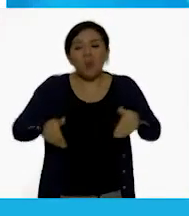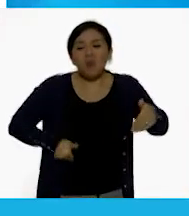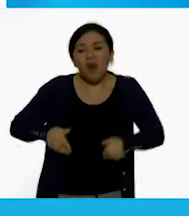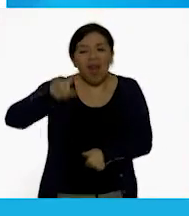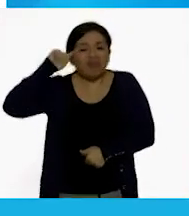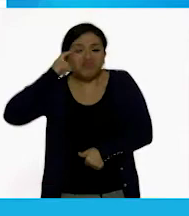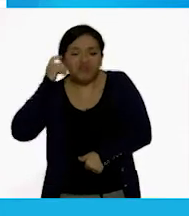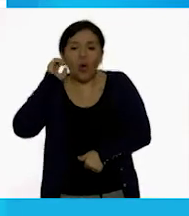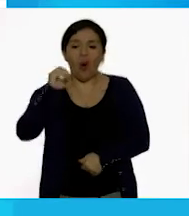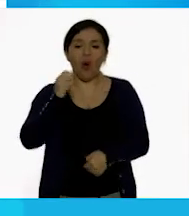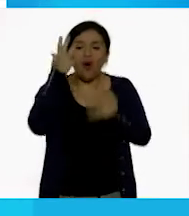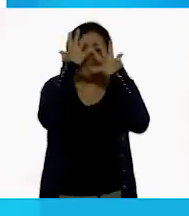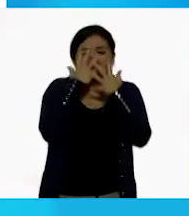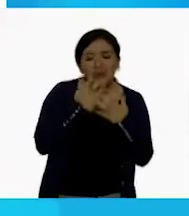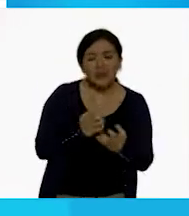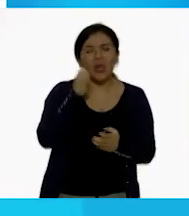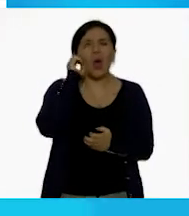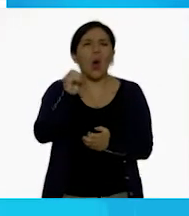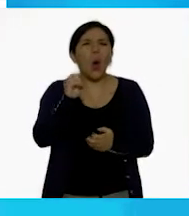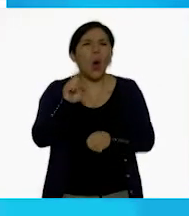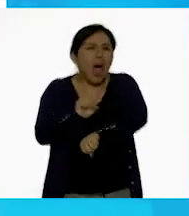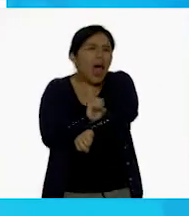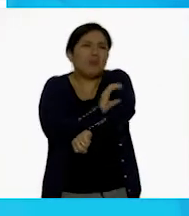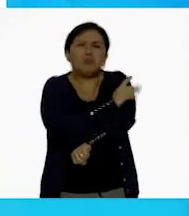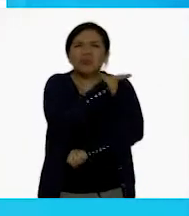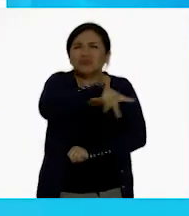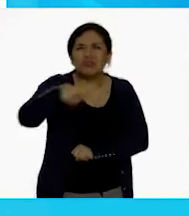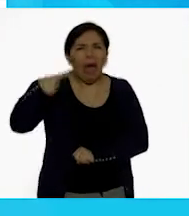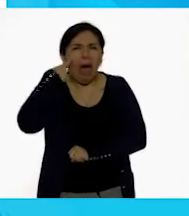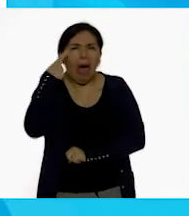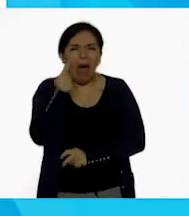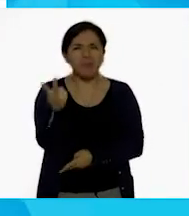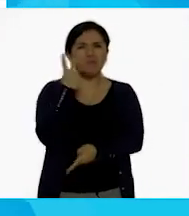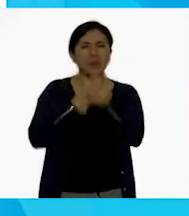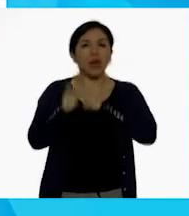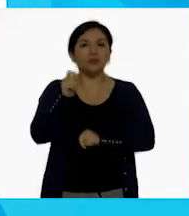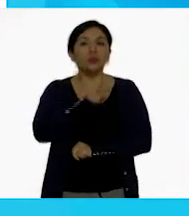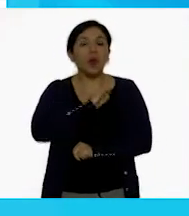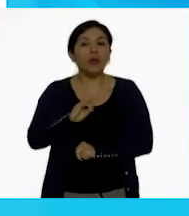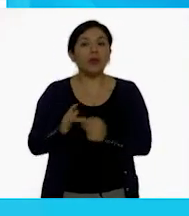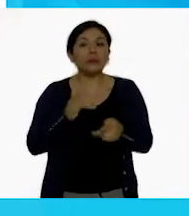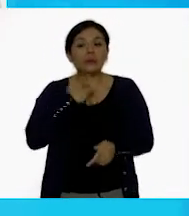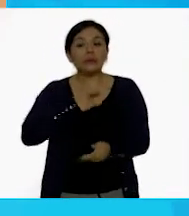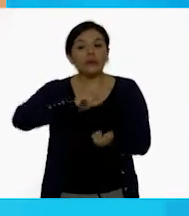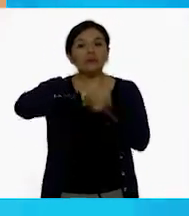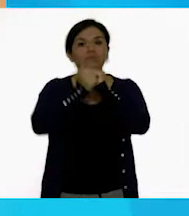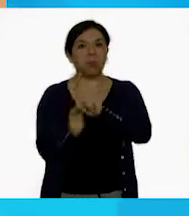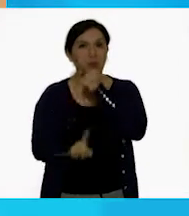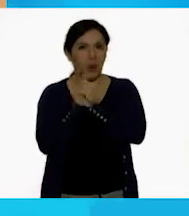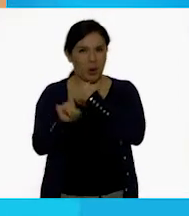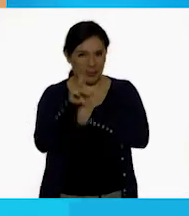o tristeza o alguna de esas emociones que a veces nos surgen les causara problemas.